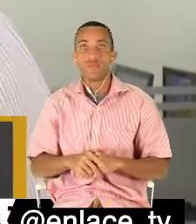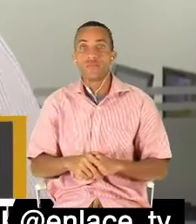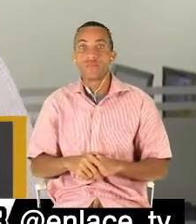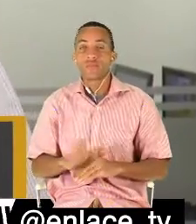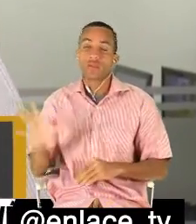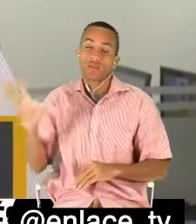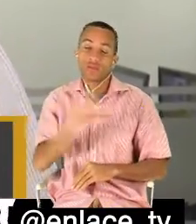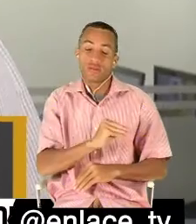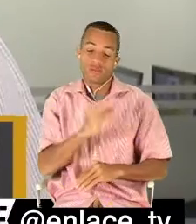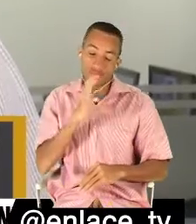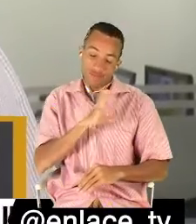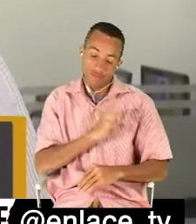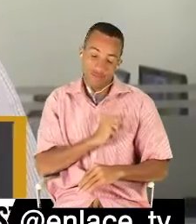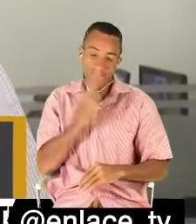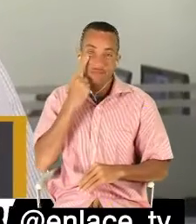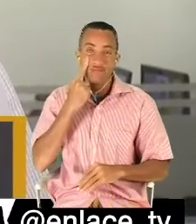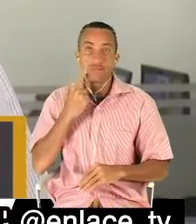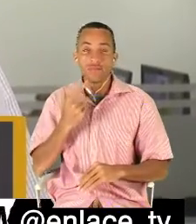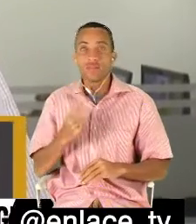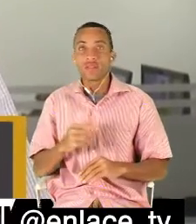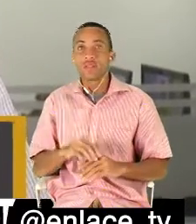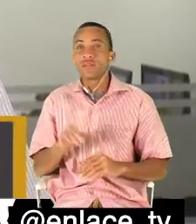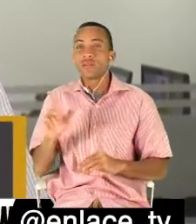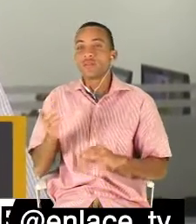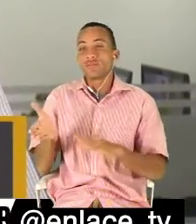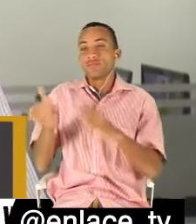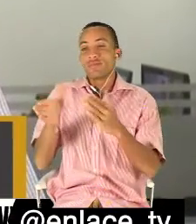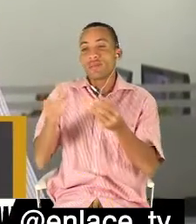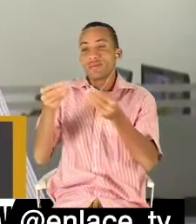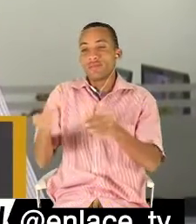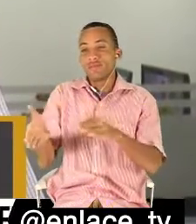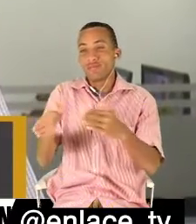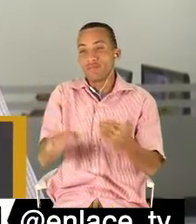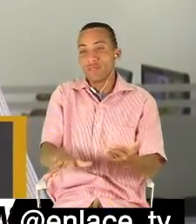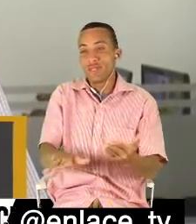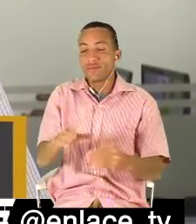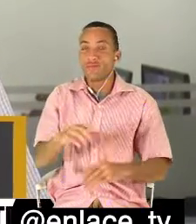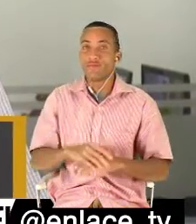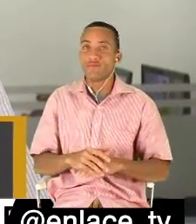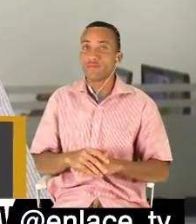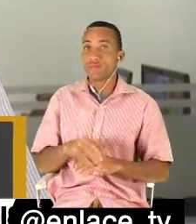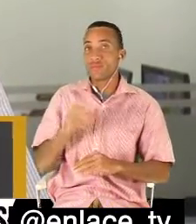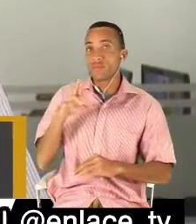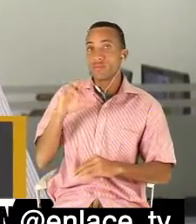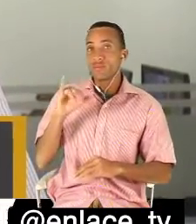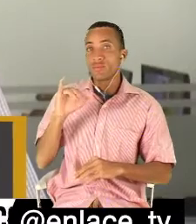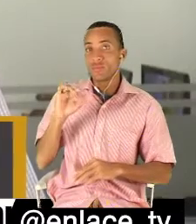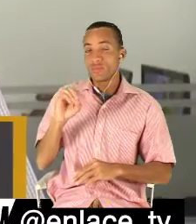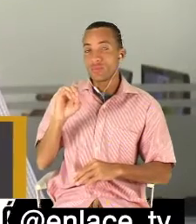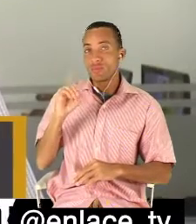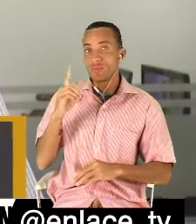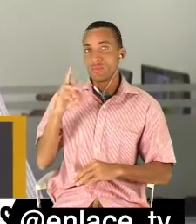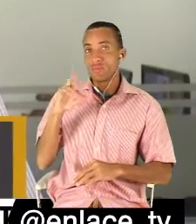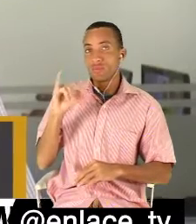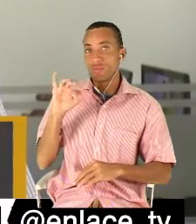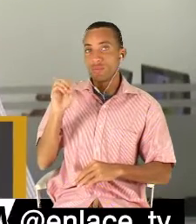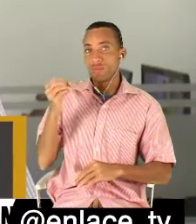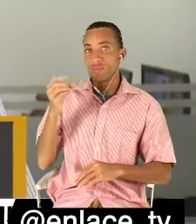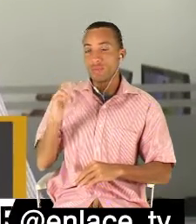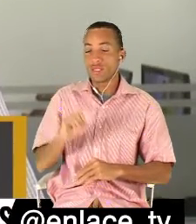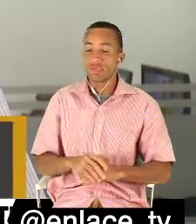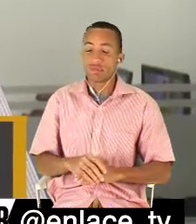institucional por la pérdida de nuestro compañero Guillermo Rivera Brand. Nos embarga un inmenso dolor por esta